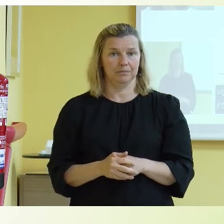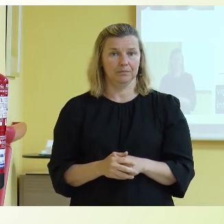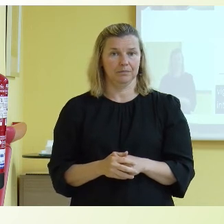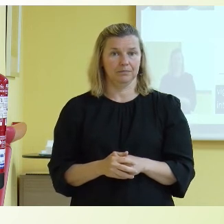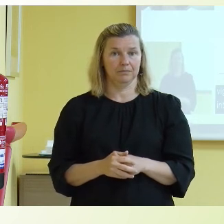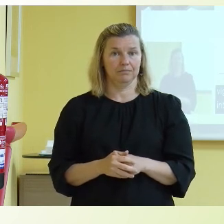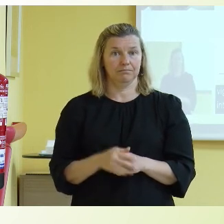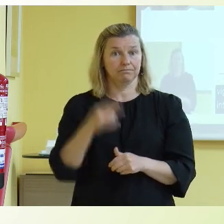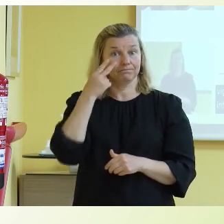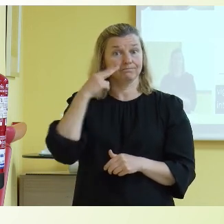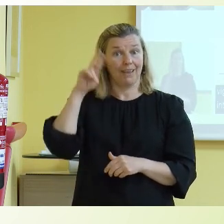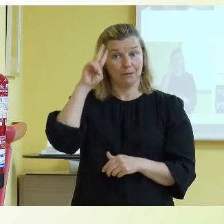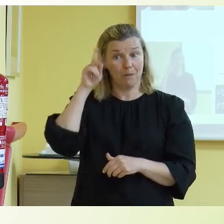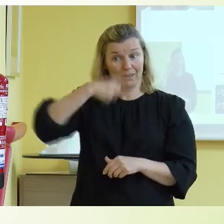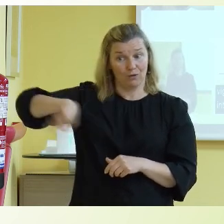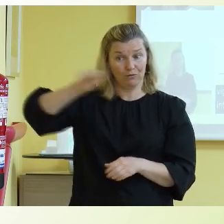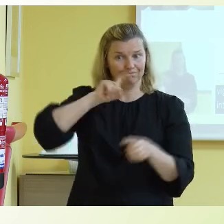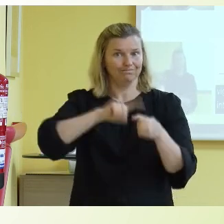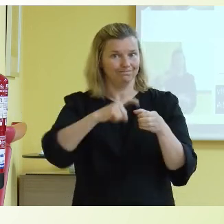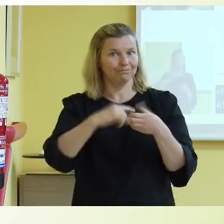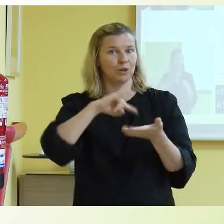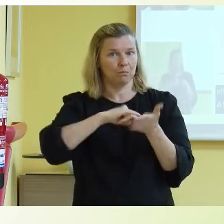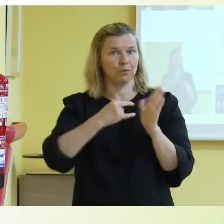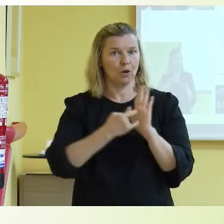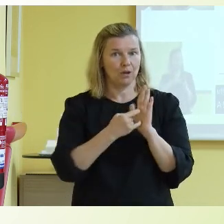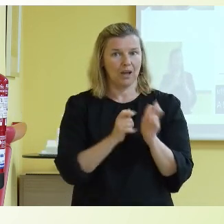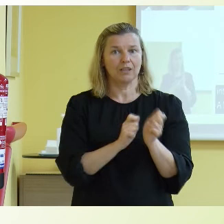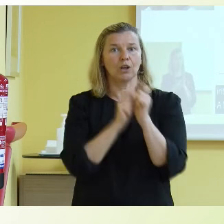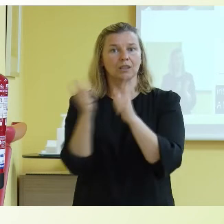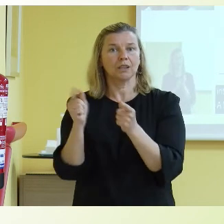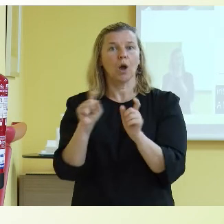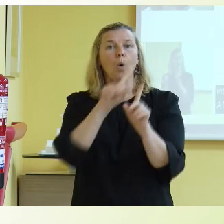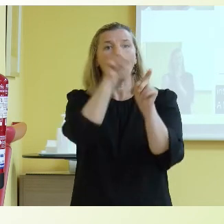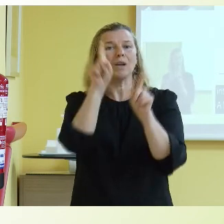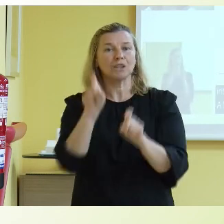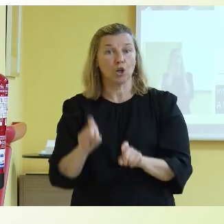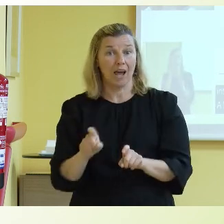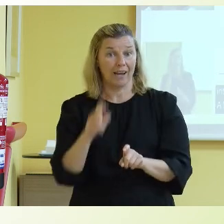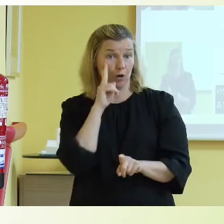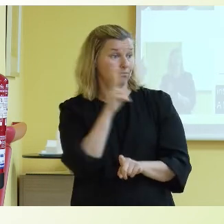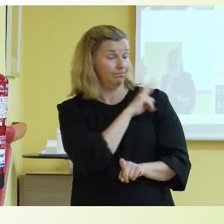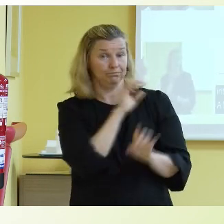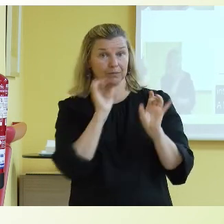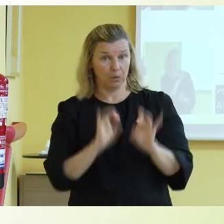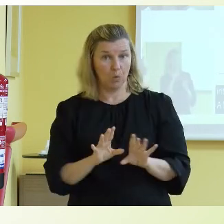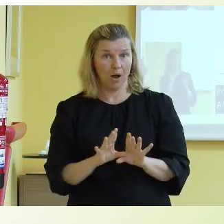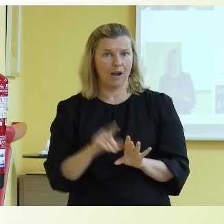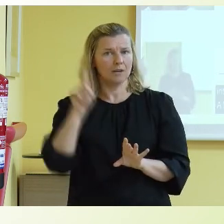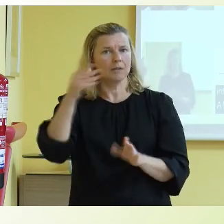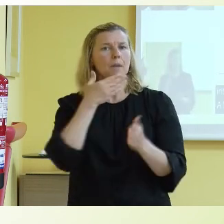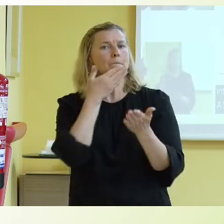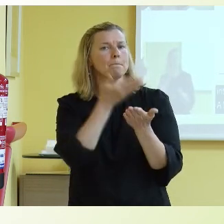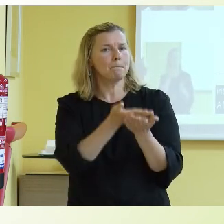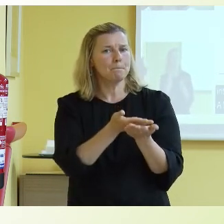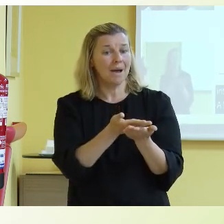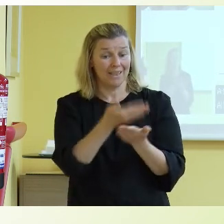A los expertos que participan en el proyecto se les facilita un cuestionario como el que veis aquí y se les pide que evalúen